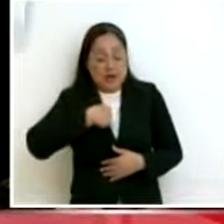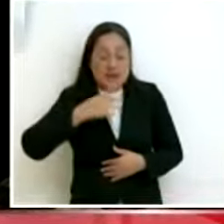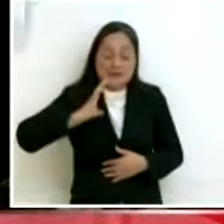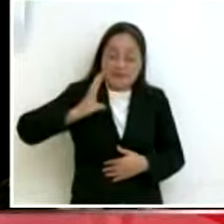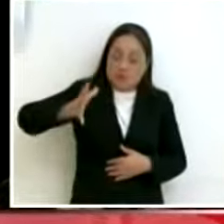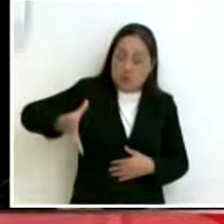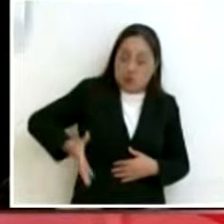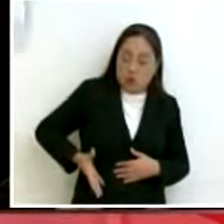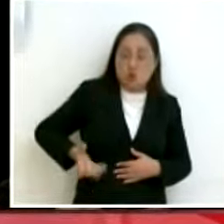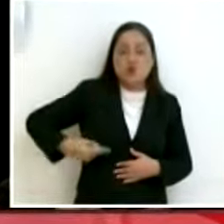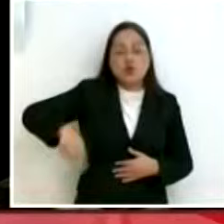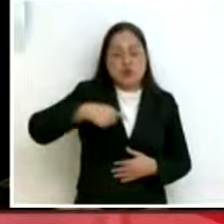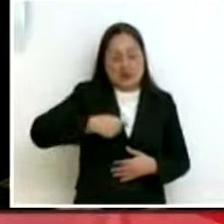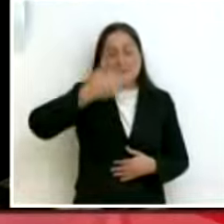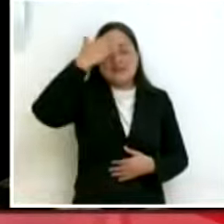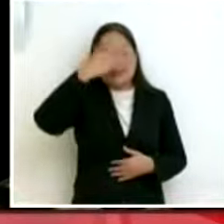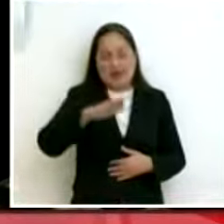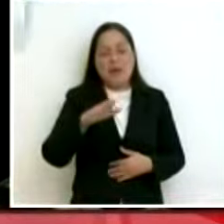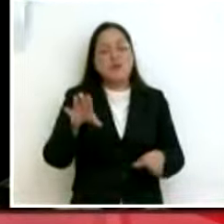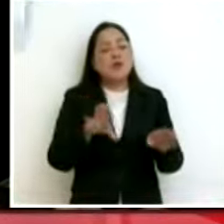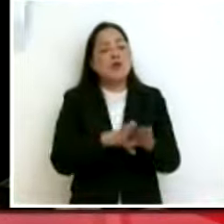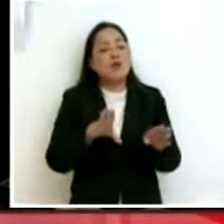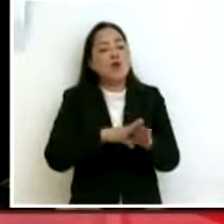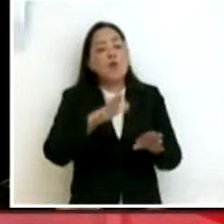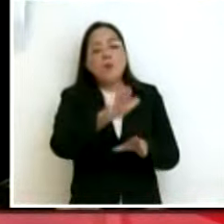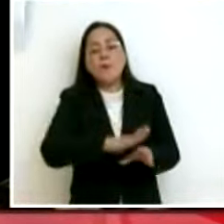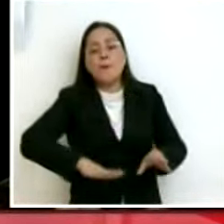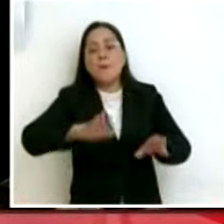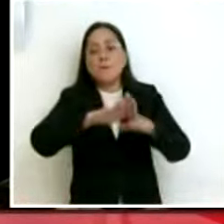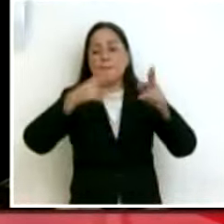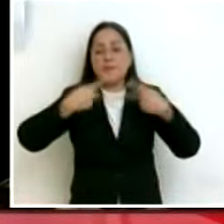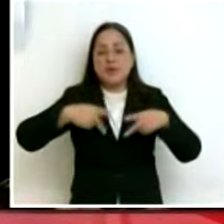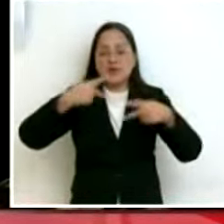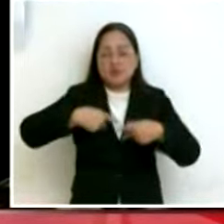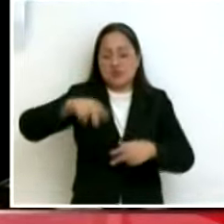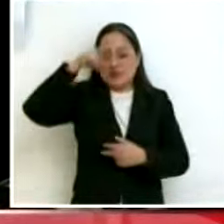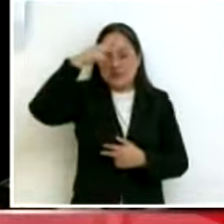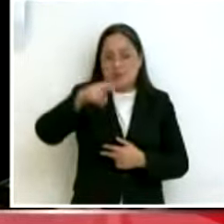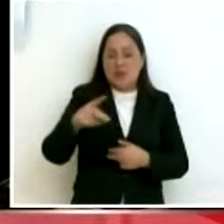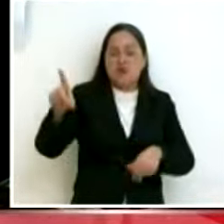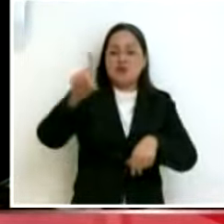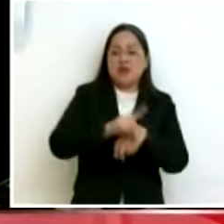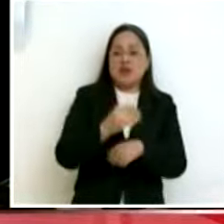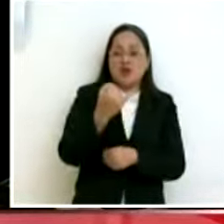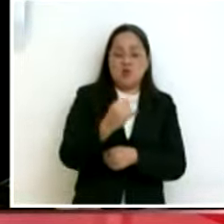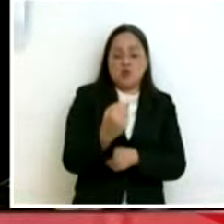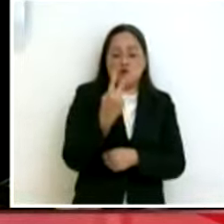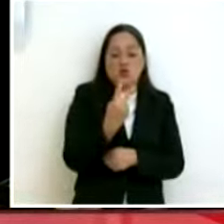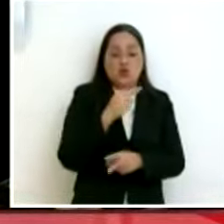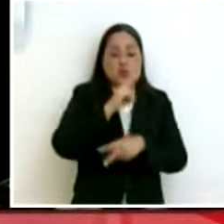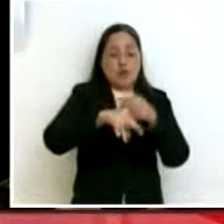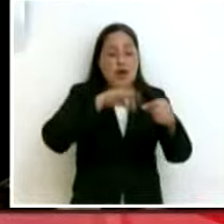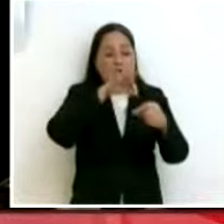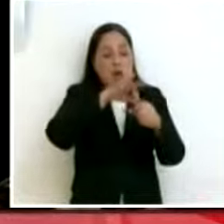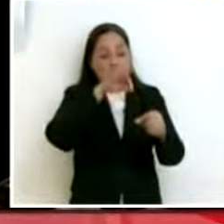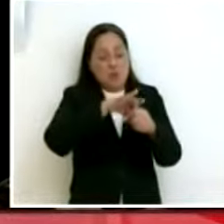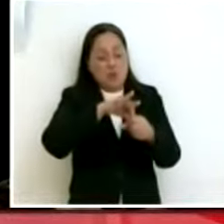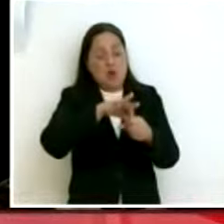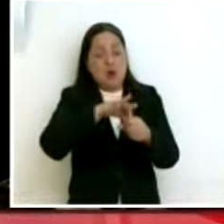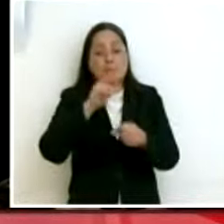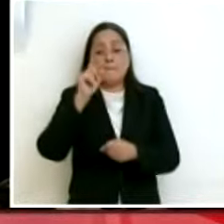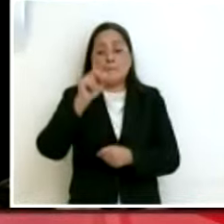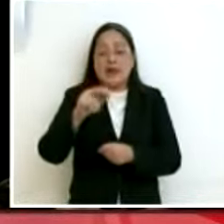orgullosos de la hazaña extraordinaria que el pueblo de México realizó el 2 de junio de este año. El Plan C,